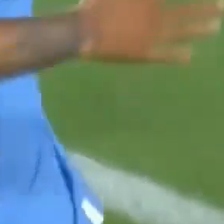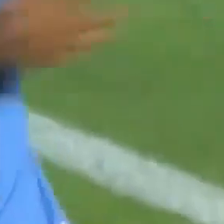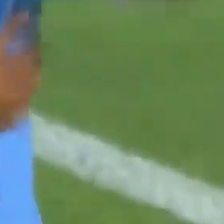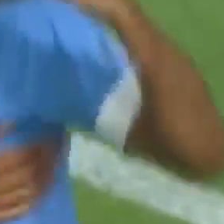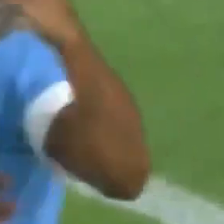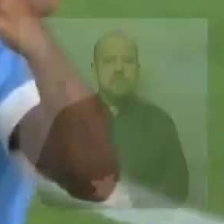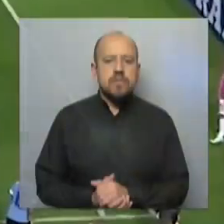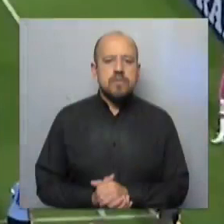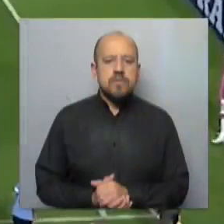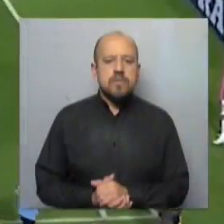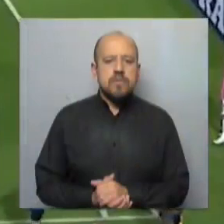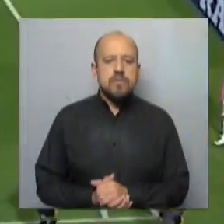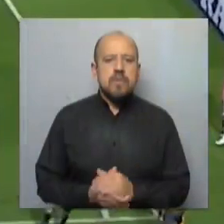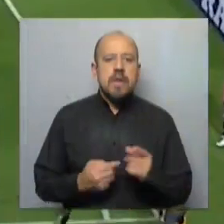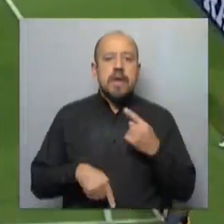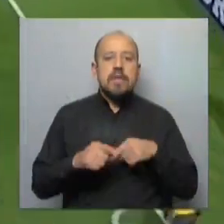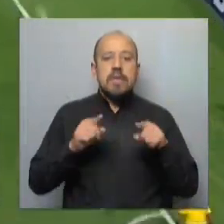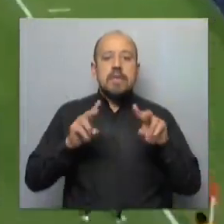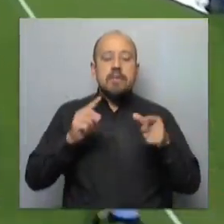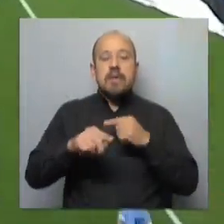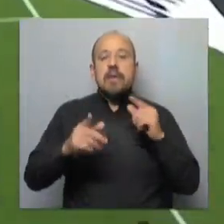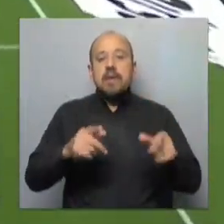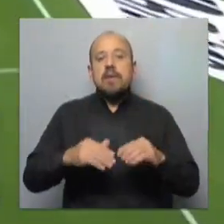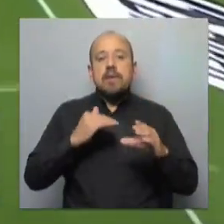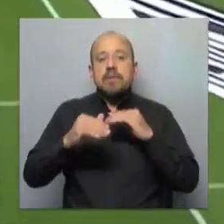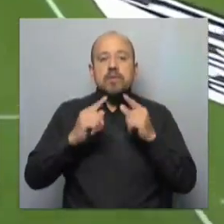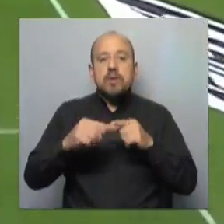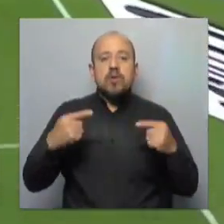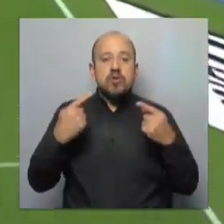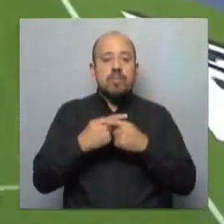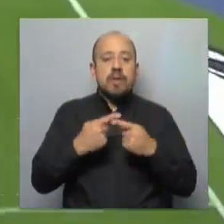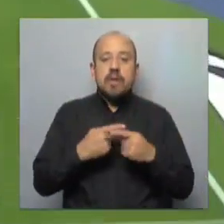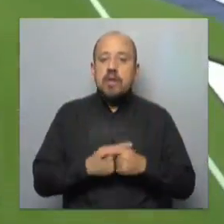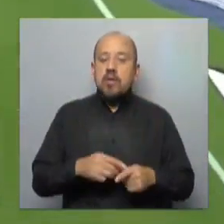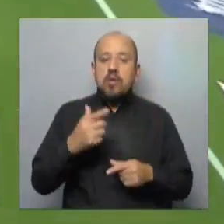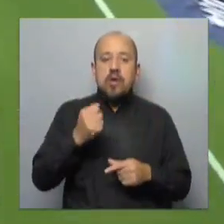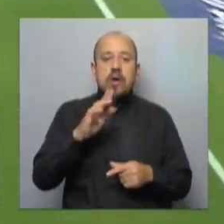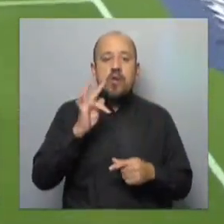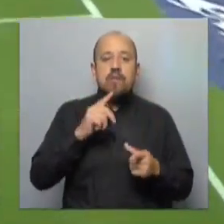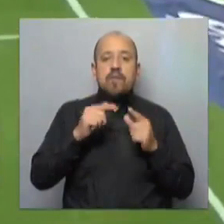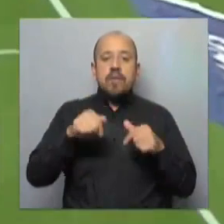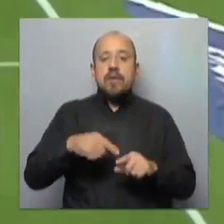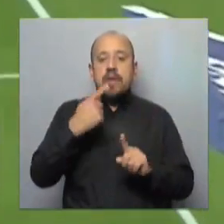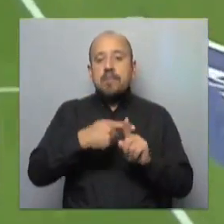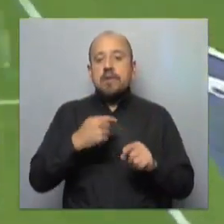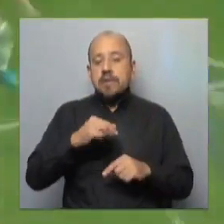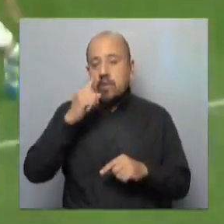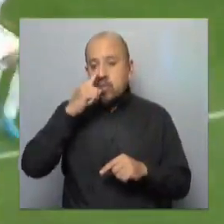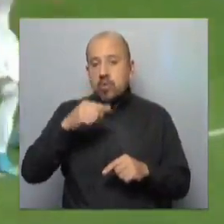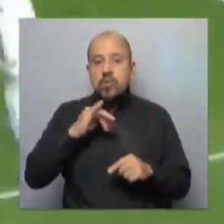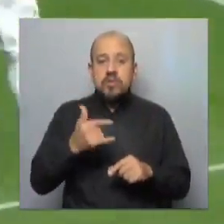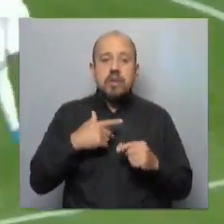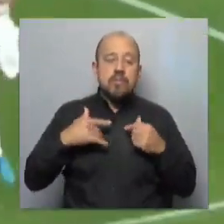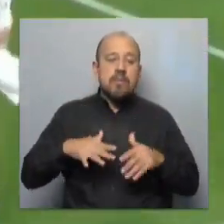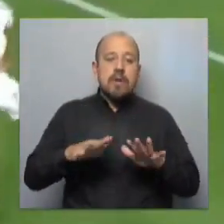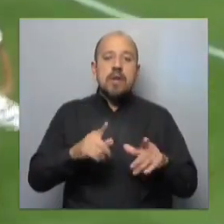por esa vía que es la única adquiriente de los derechos de transmisión de los partidos de la selección mayor de este mes de junio ya en la preparación